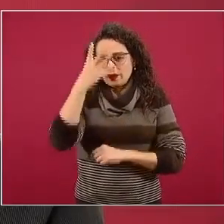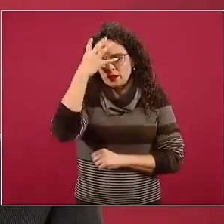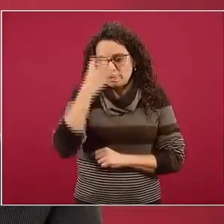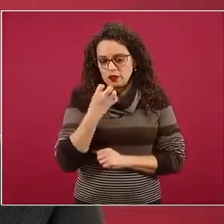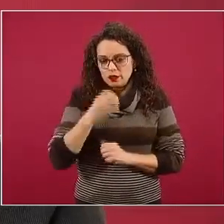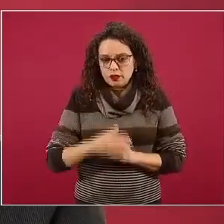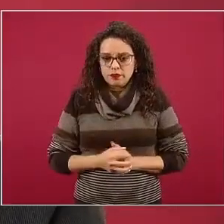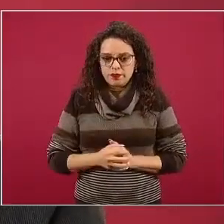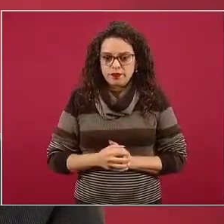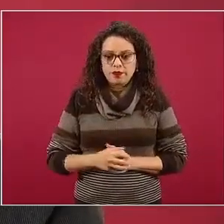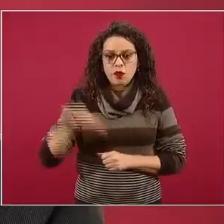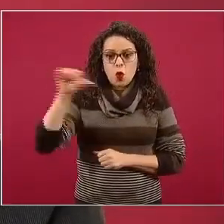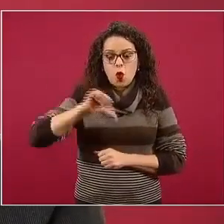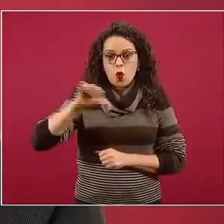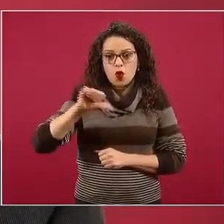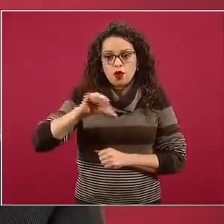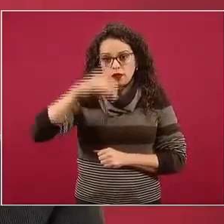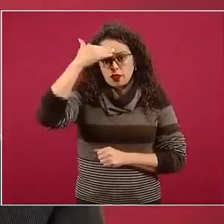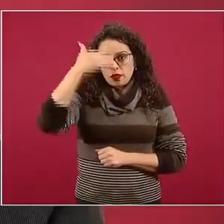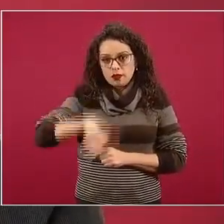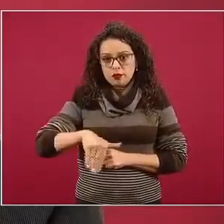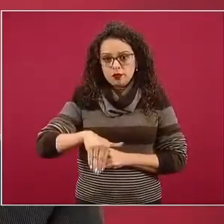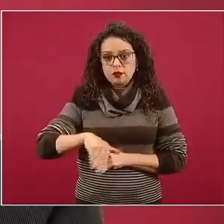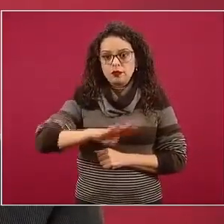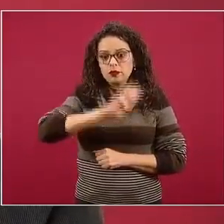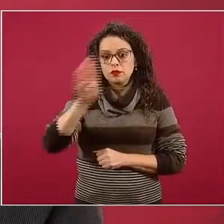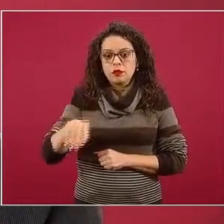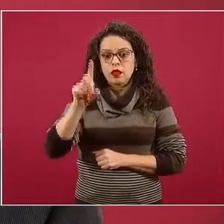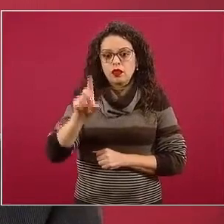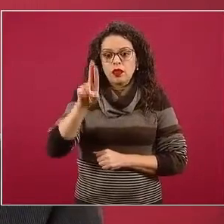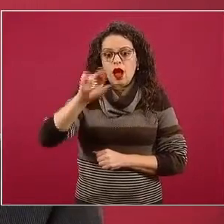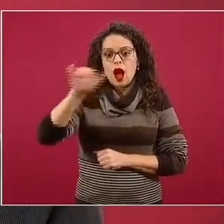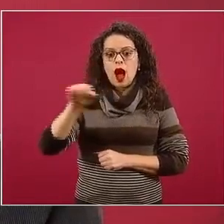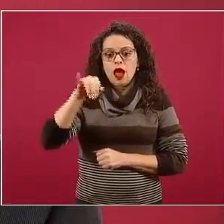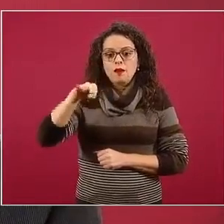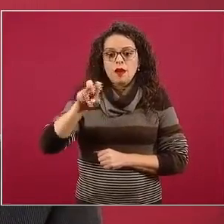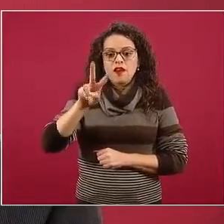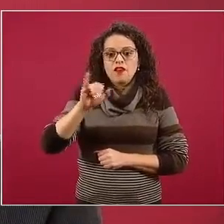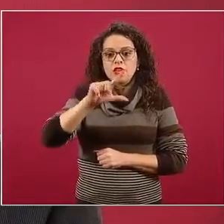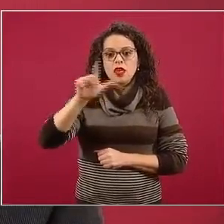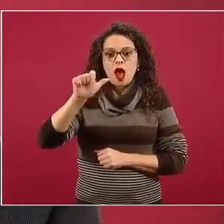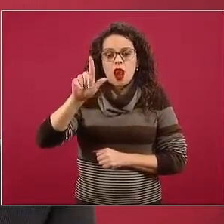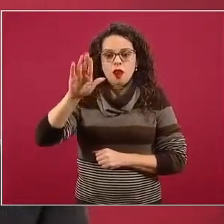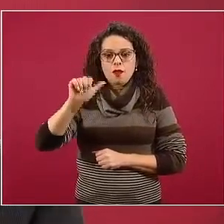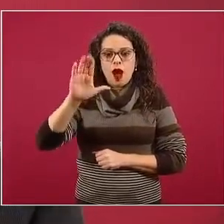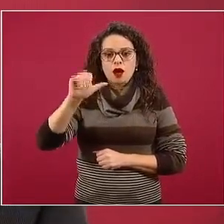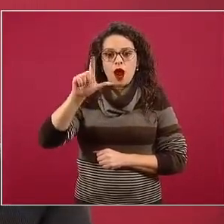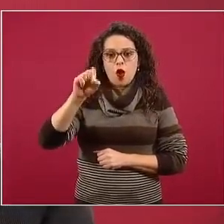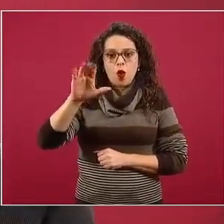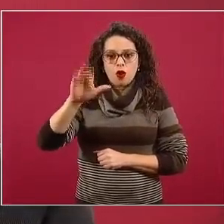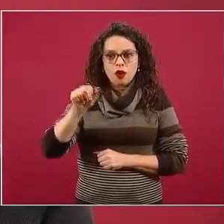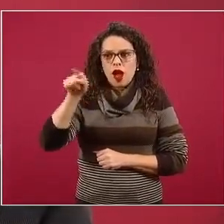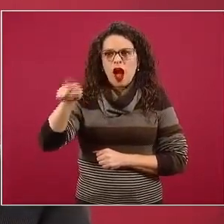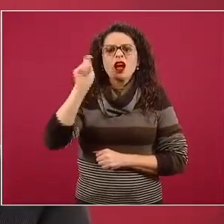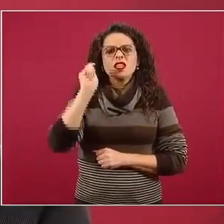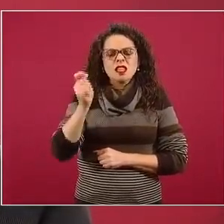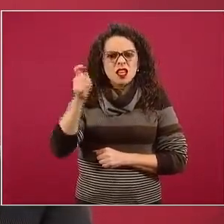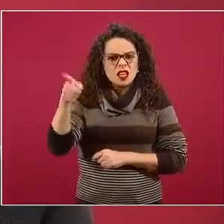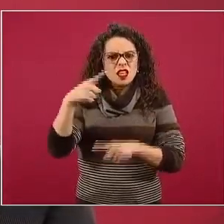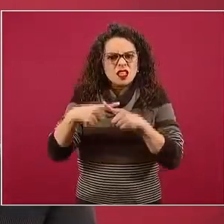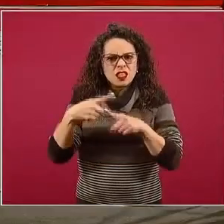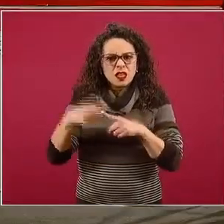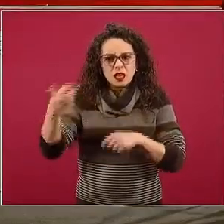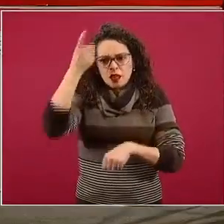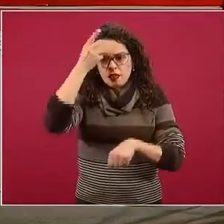tomamos conocimiento que falleció el doctor Jaime Villalba Caloca. El doctor Villalba Caloca fue director general del